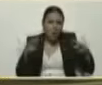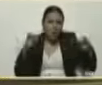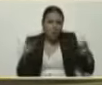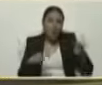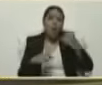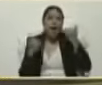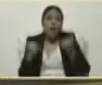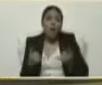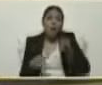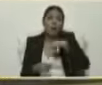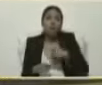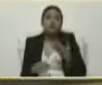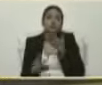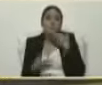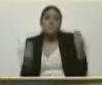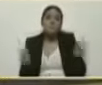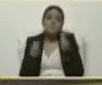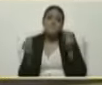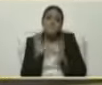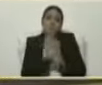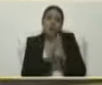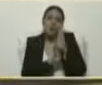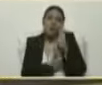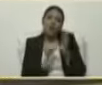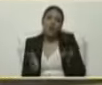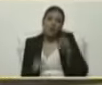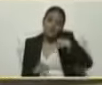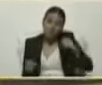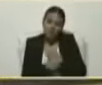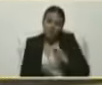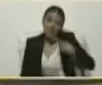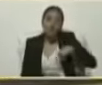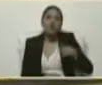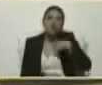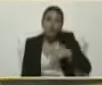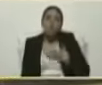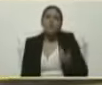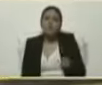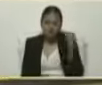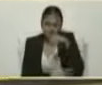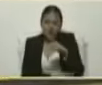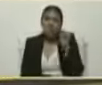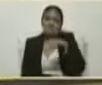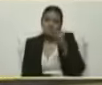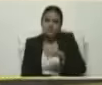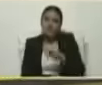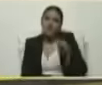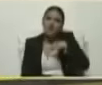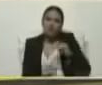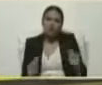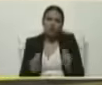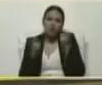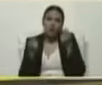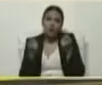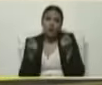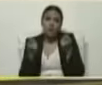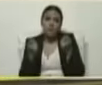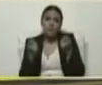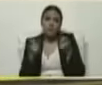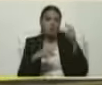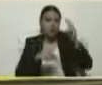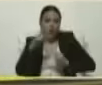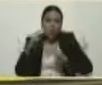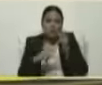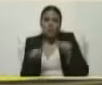Ahora la cosa ha mejorado y podemos hacer mucho más. Hemos logrado construir